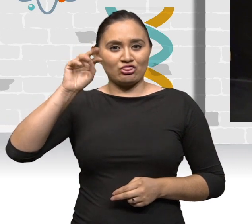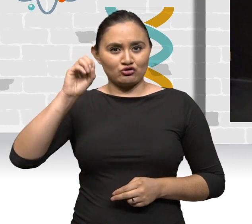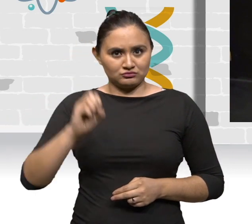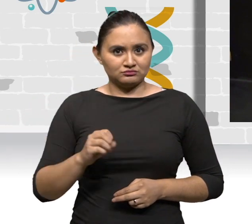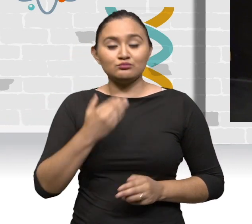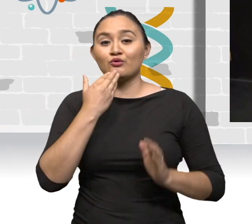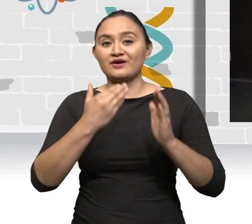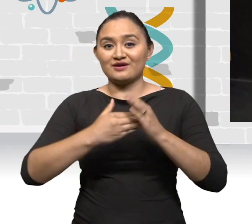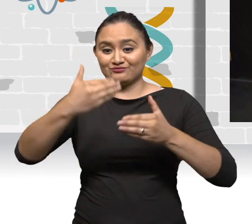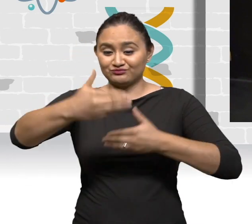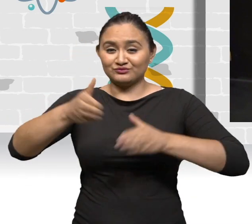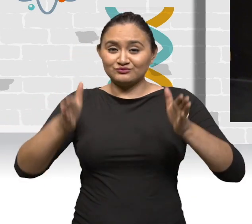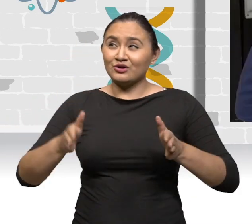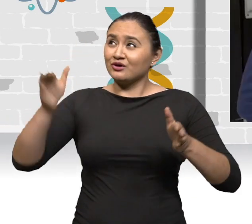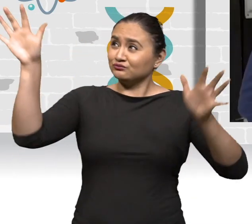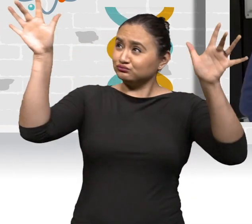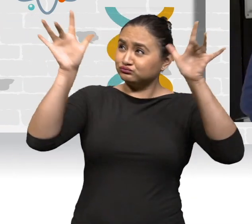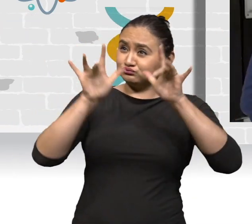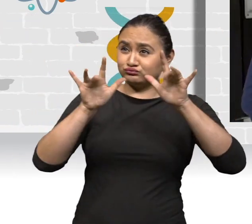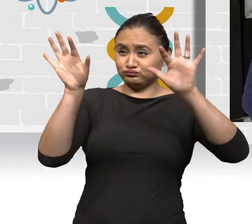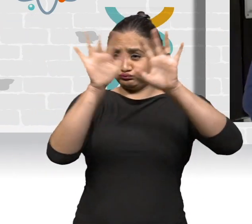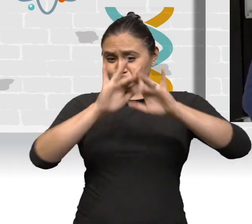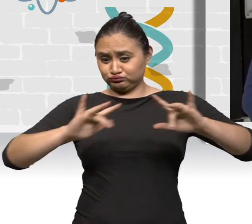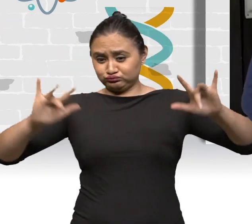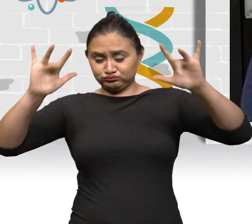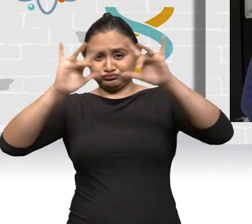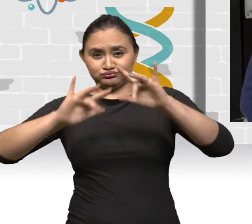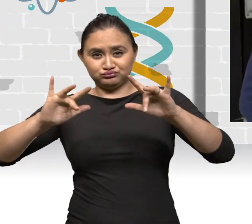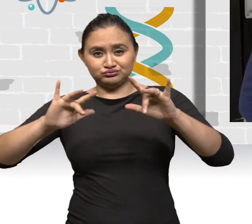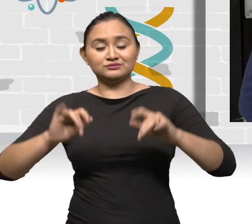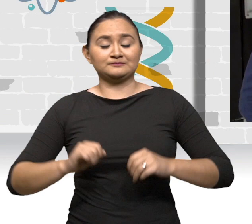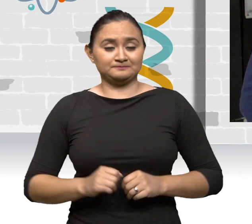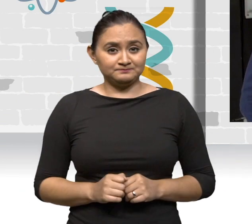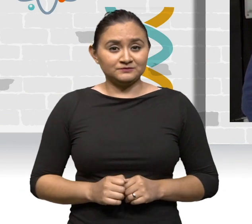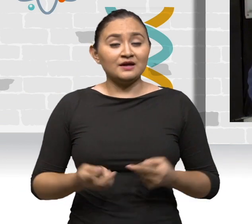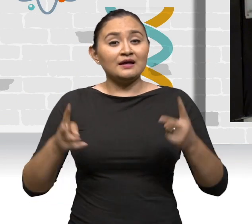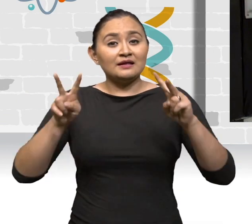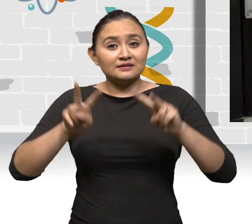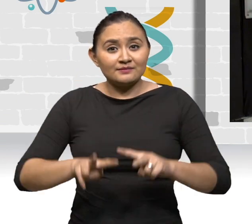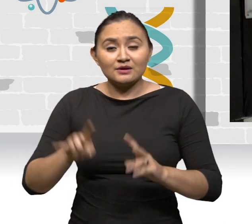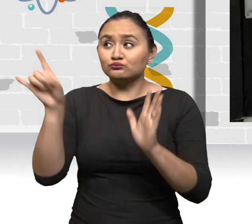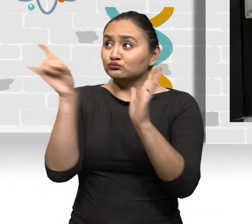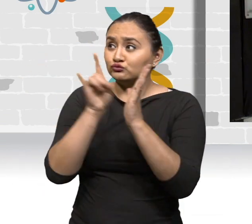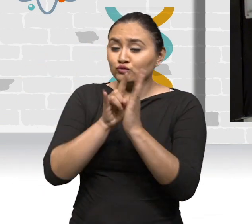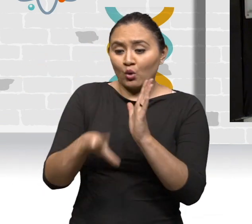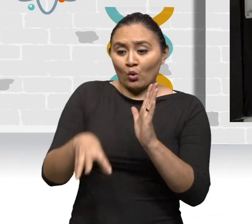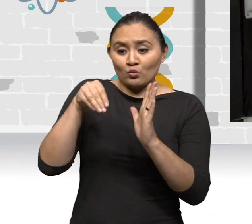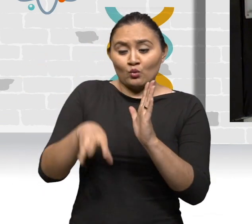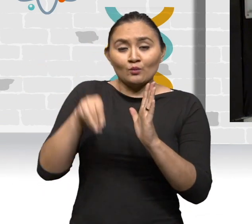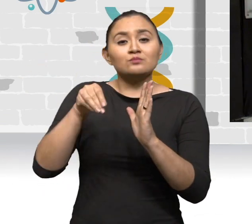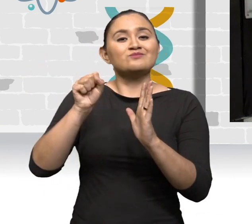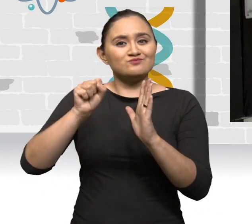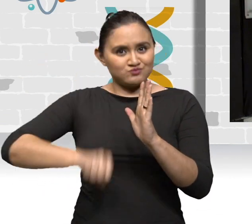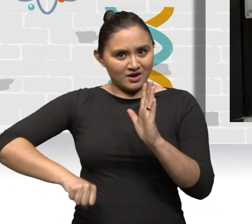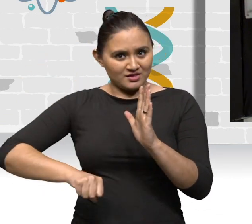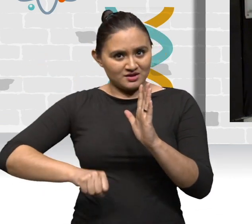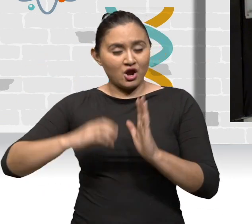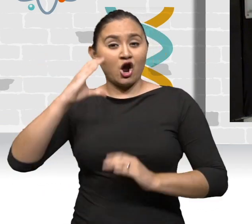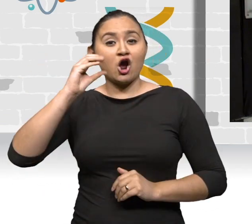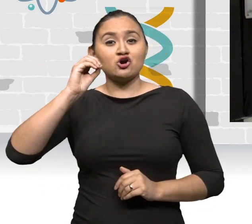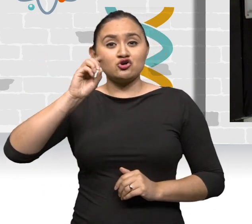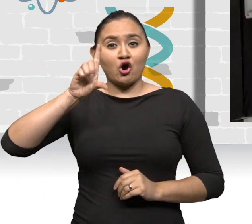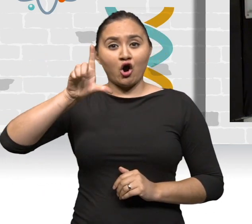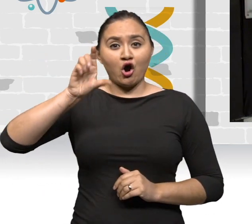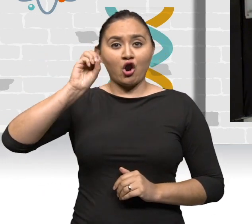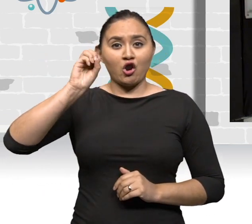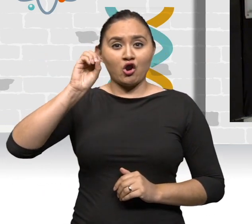una habitación llena de polvo. Otra propiedad de las suspensiones coloidales es la capacidad de absorción. Las partículas coloidales